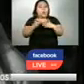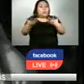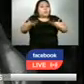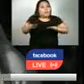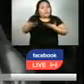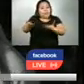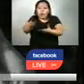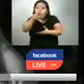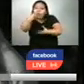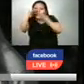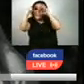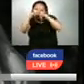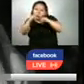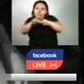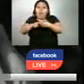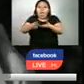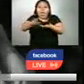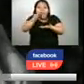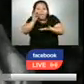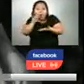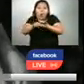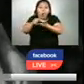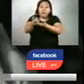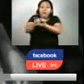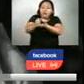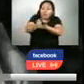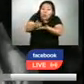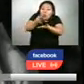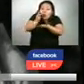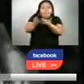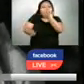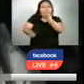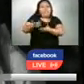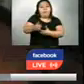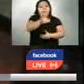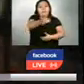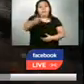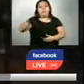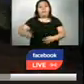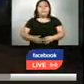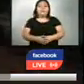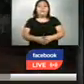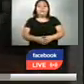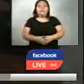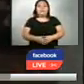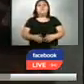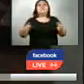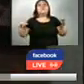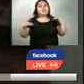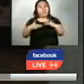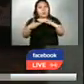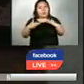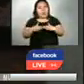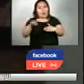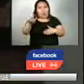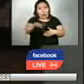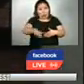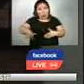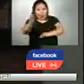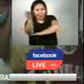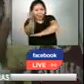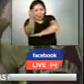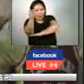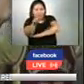traído una cena y un café o chocolate caliente para cada uno de ellos. Además, el Centro de Emergencias